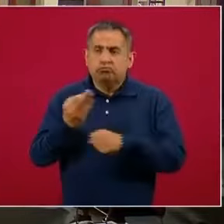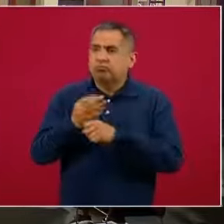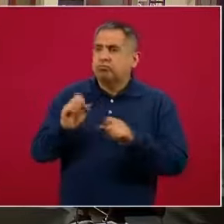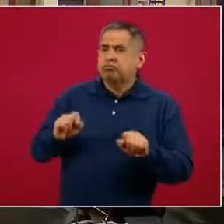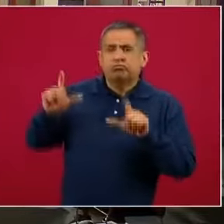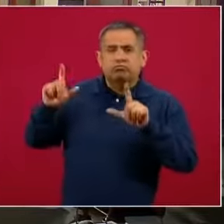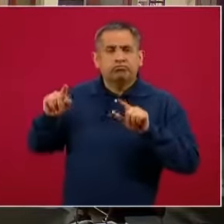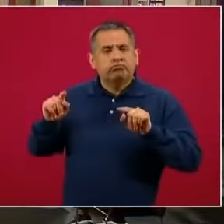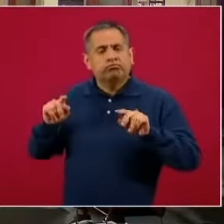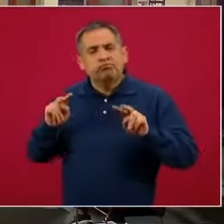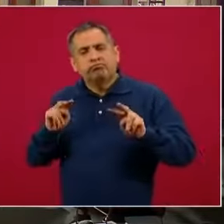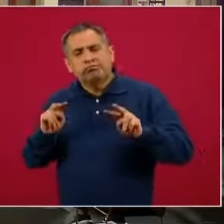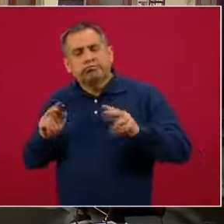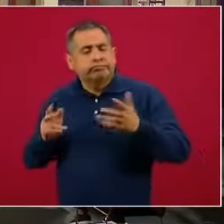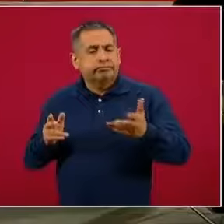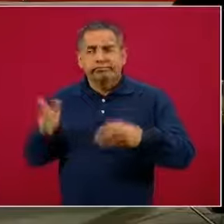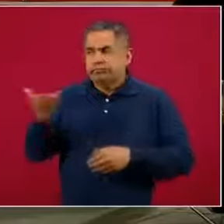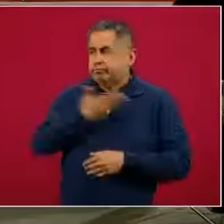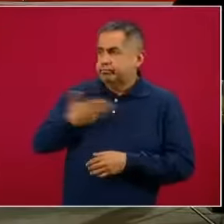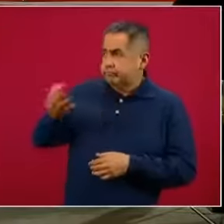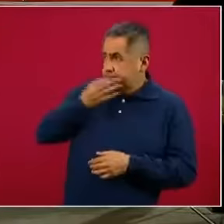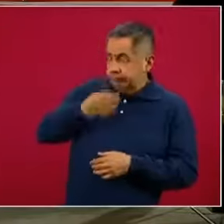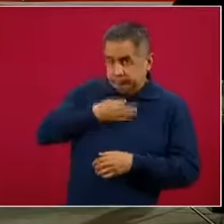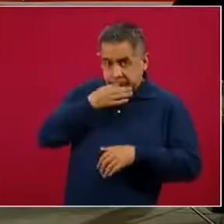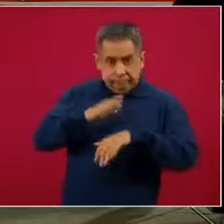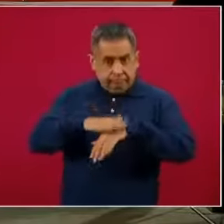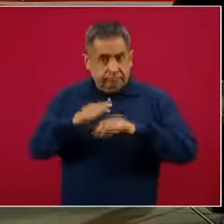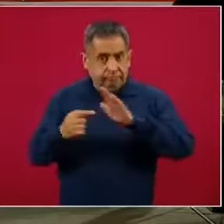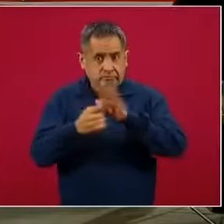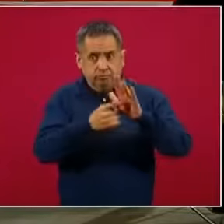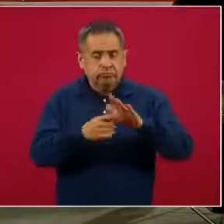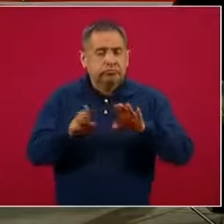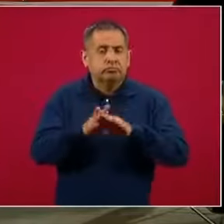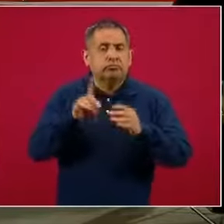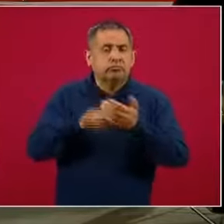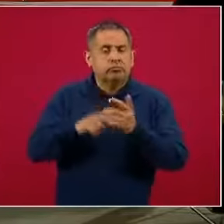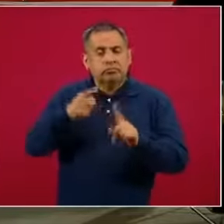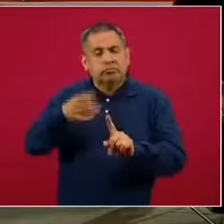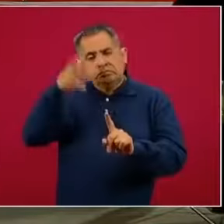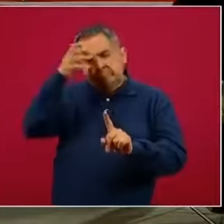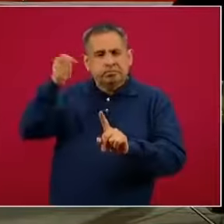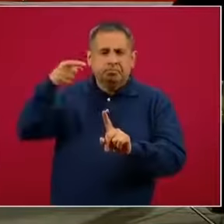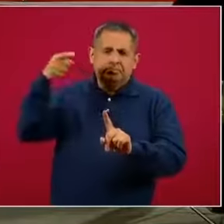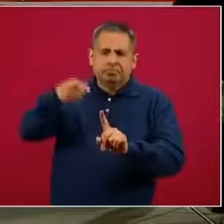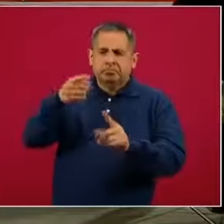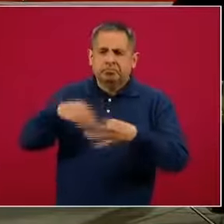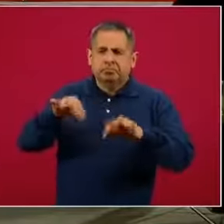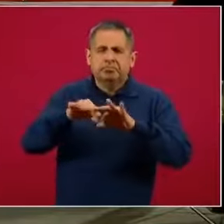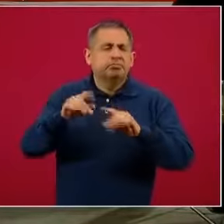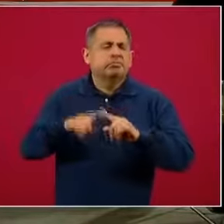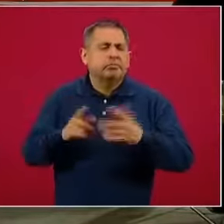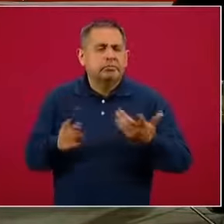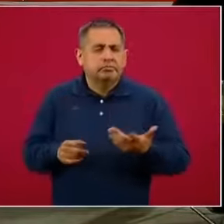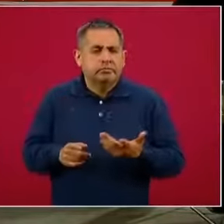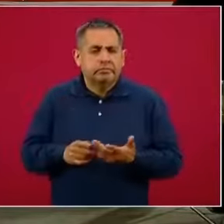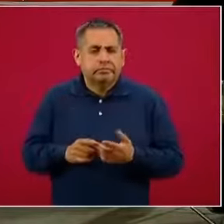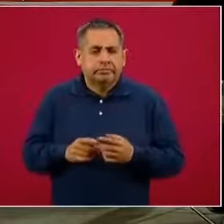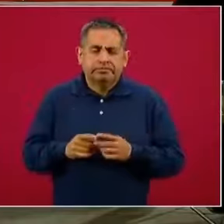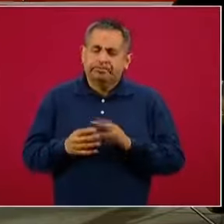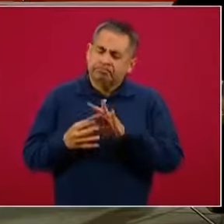hoy que nos ha pedido el presidente es retomar sobre un concepto básico la importancia de la